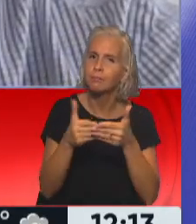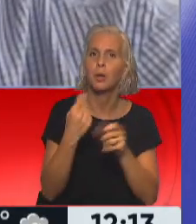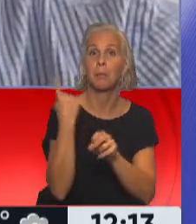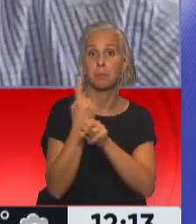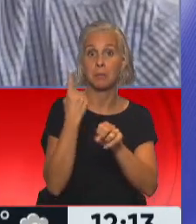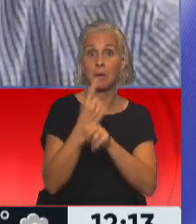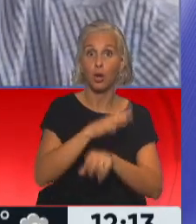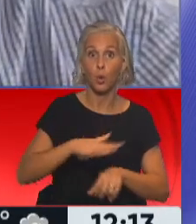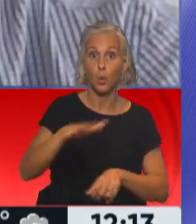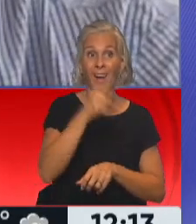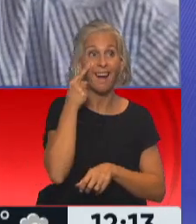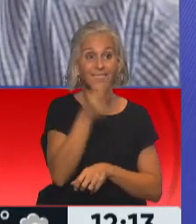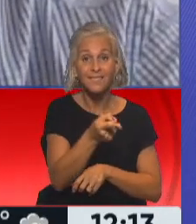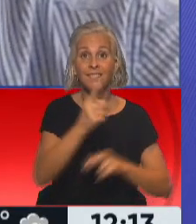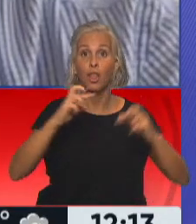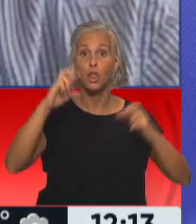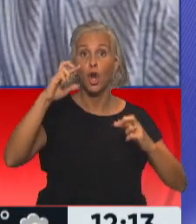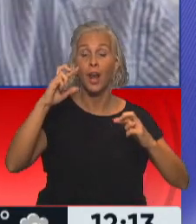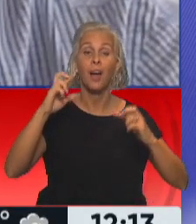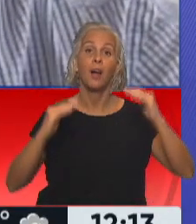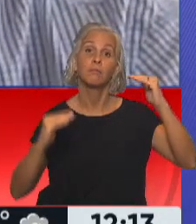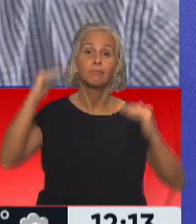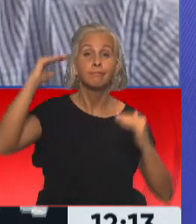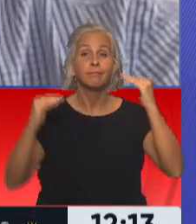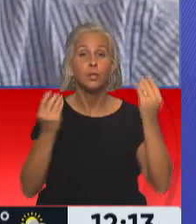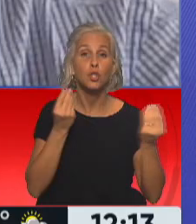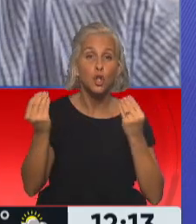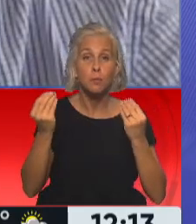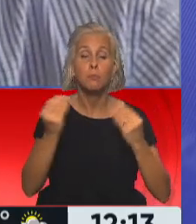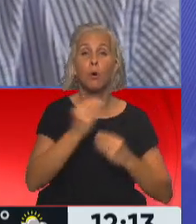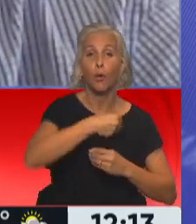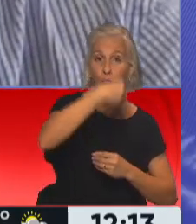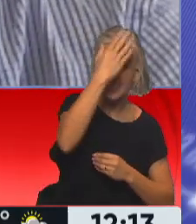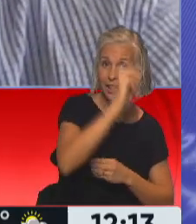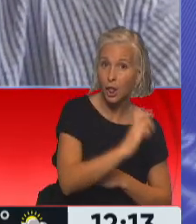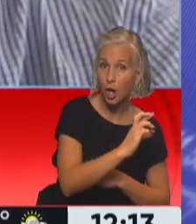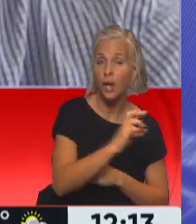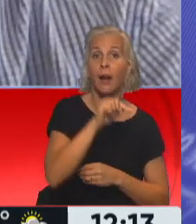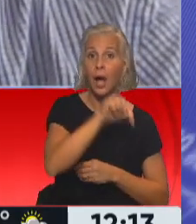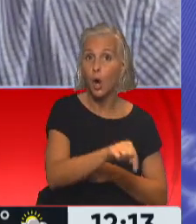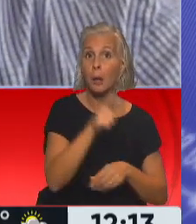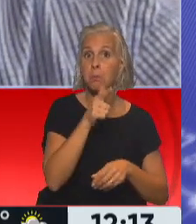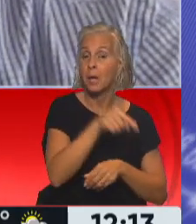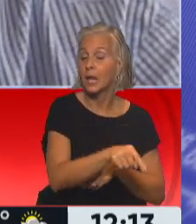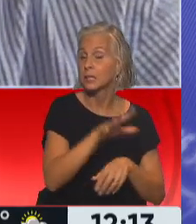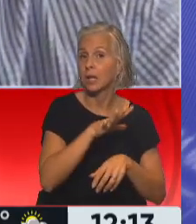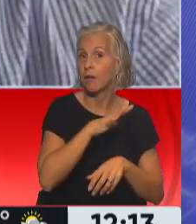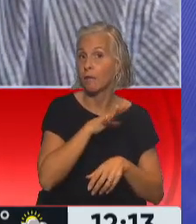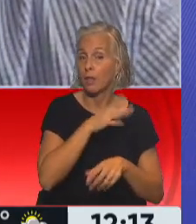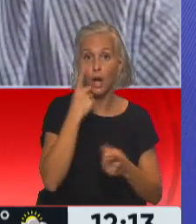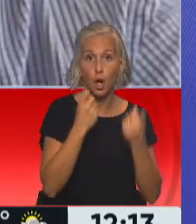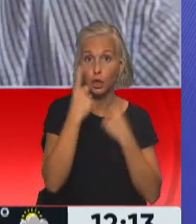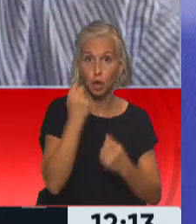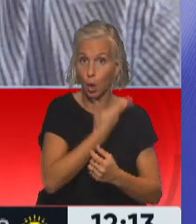que ir a mirar era la evolución del dólar, ¿no? Y qué pasaba tanto con el dólar oficial, que ahora en principio no está controlado